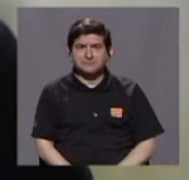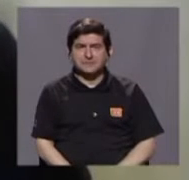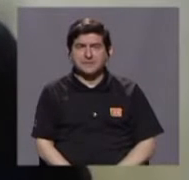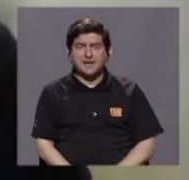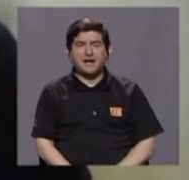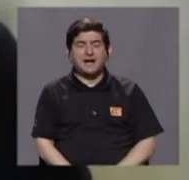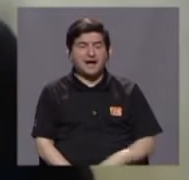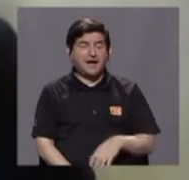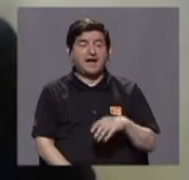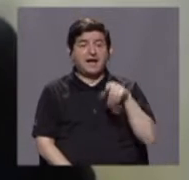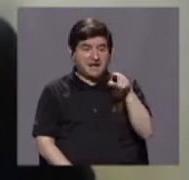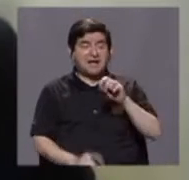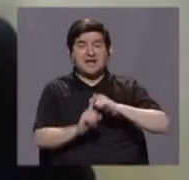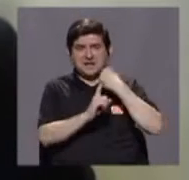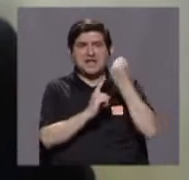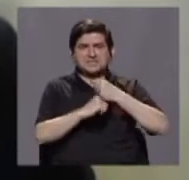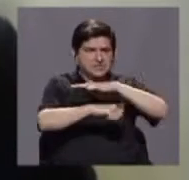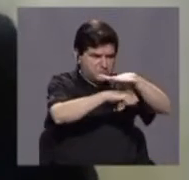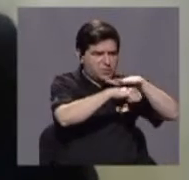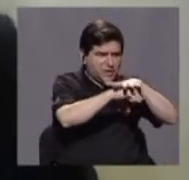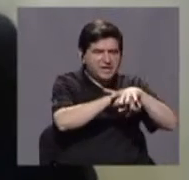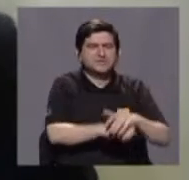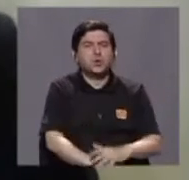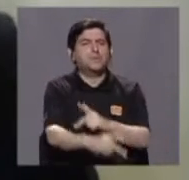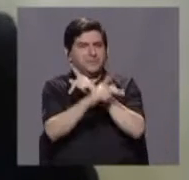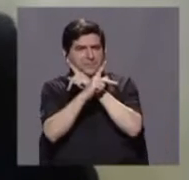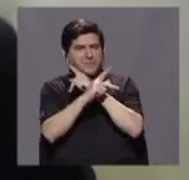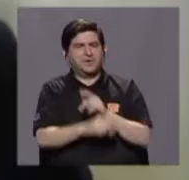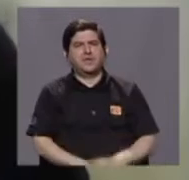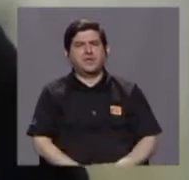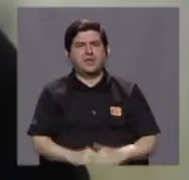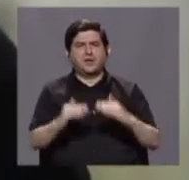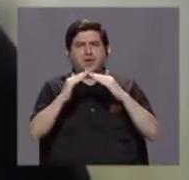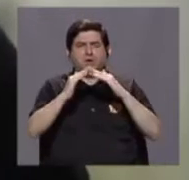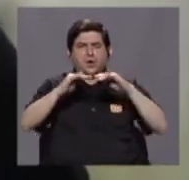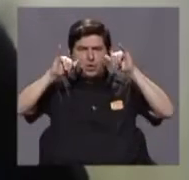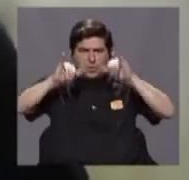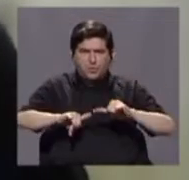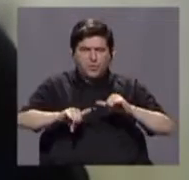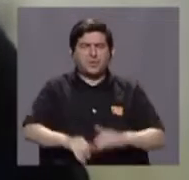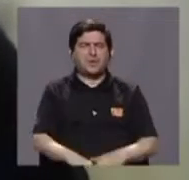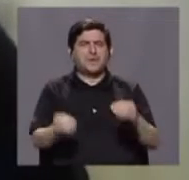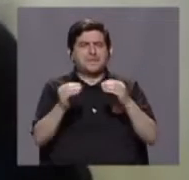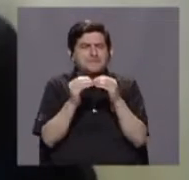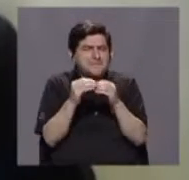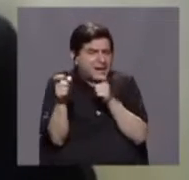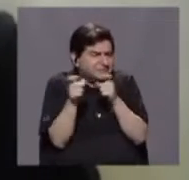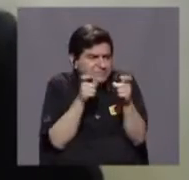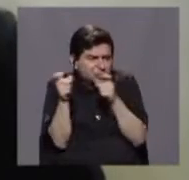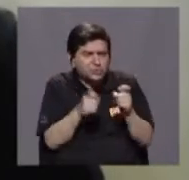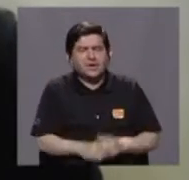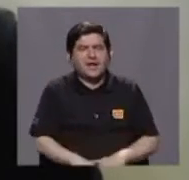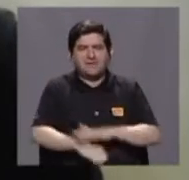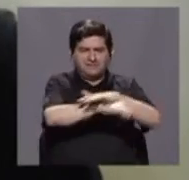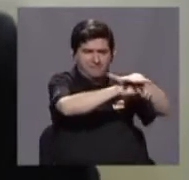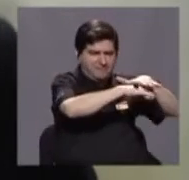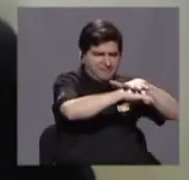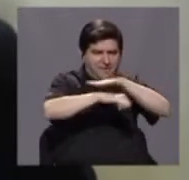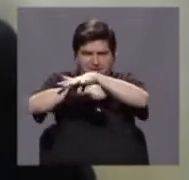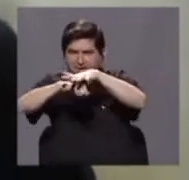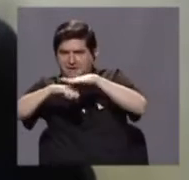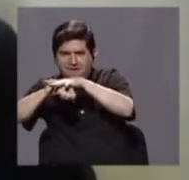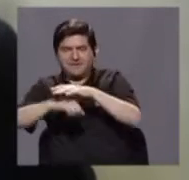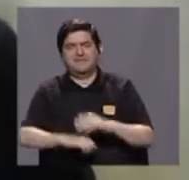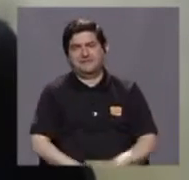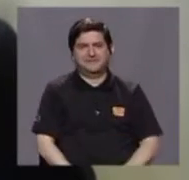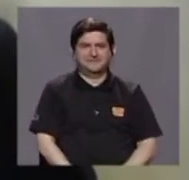insularidad protege y el confinamiento es más gestionable desde las islas. Dicho esto, a nadie se le